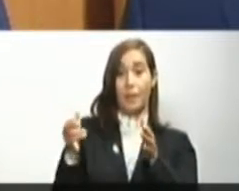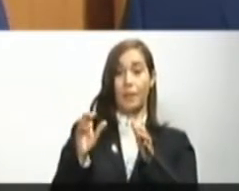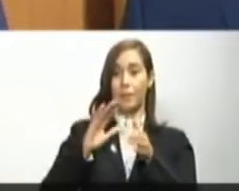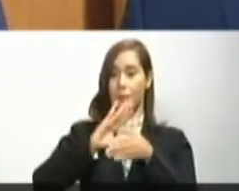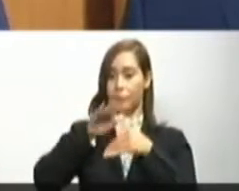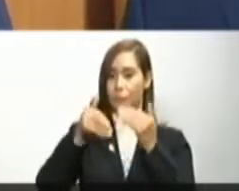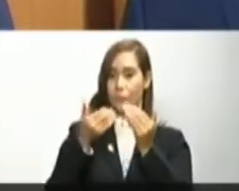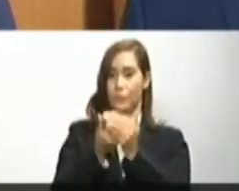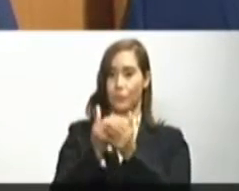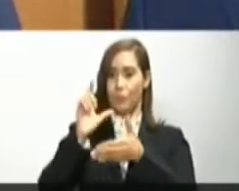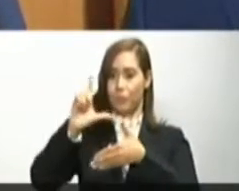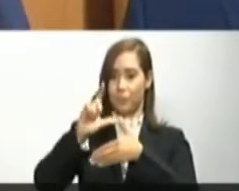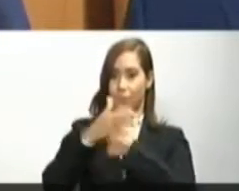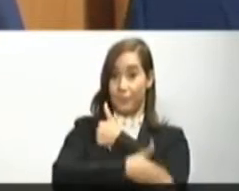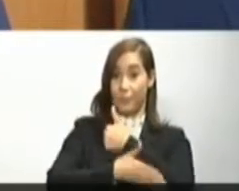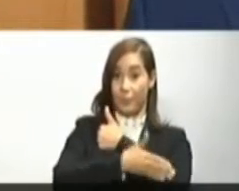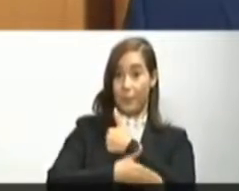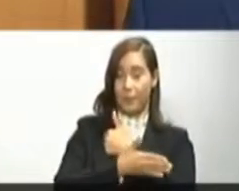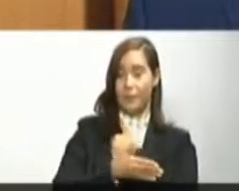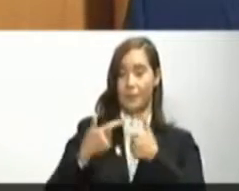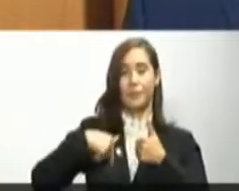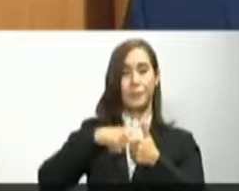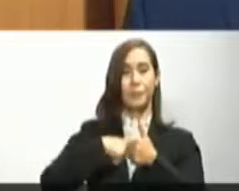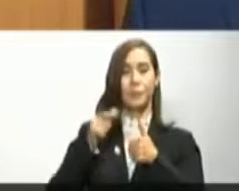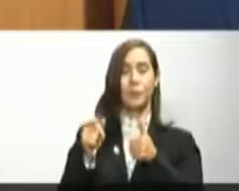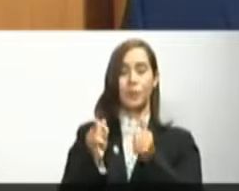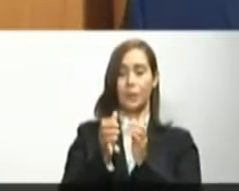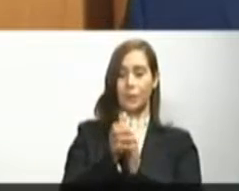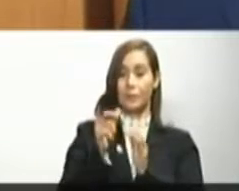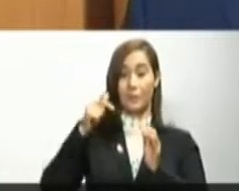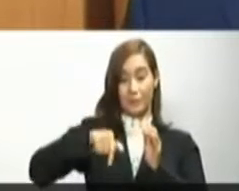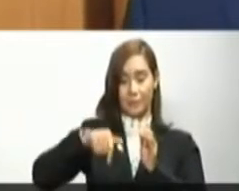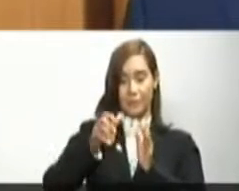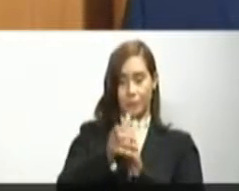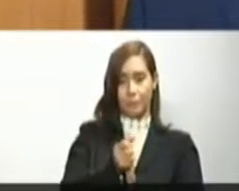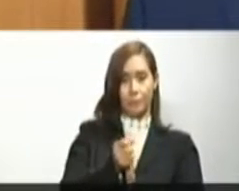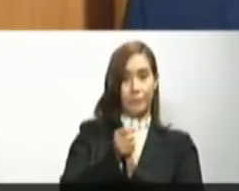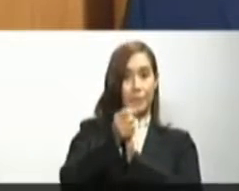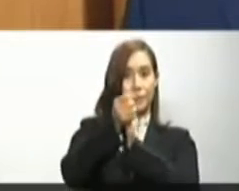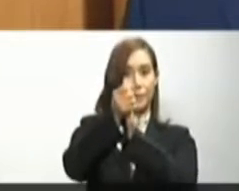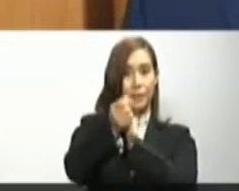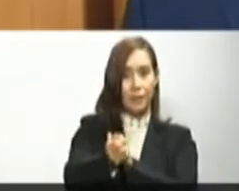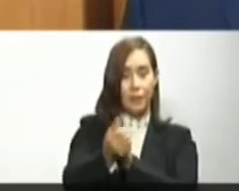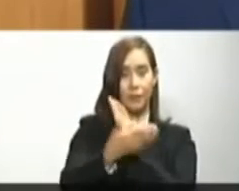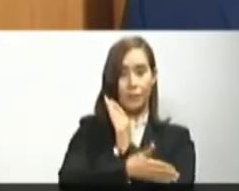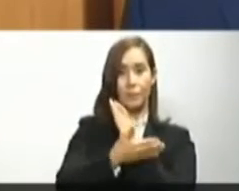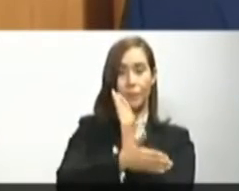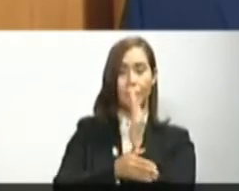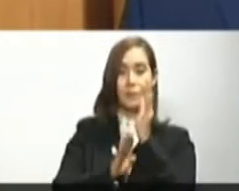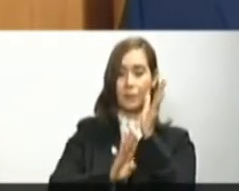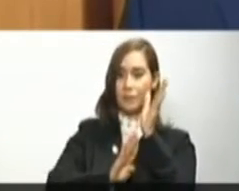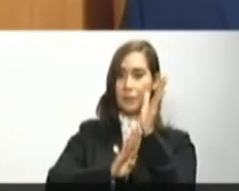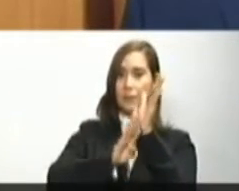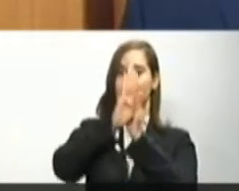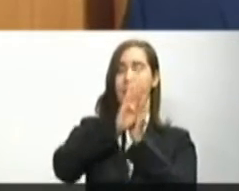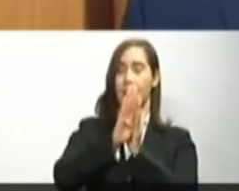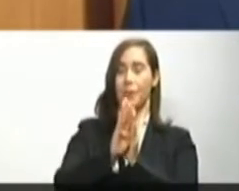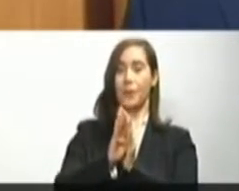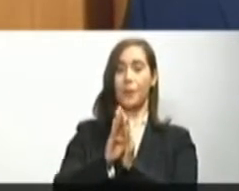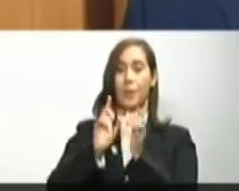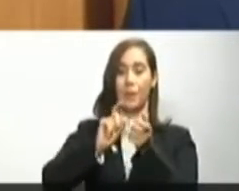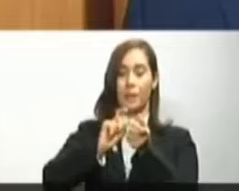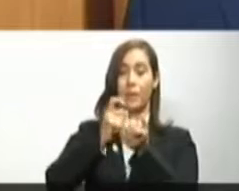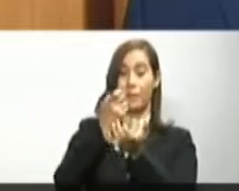vital rol de guiar a nuestros países por el sendero de la recuperación y reconstrucción de nuestras